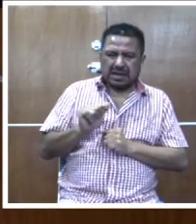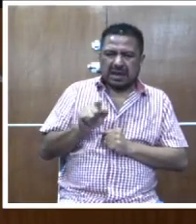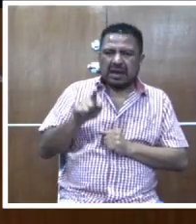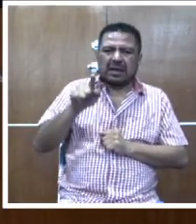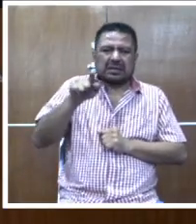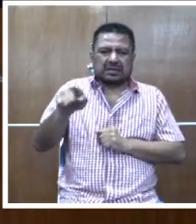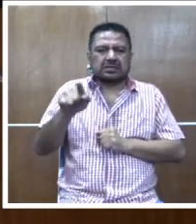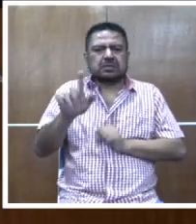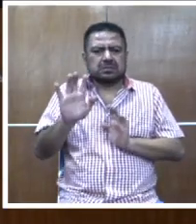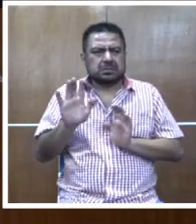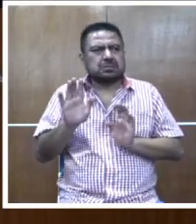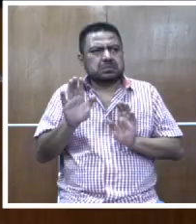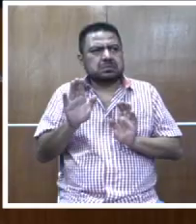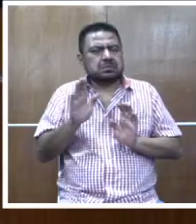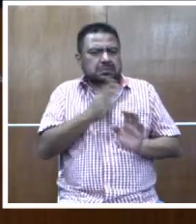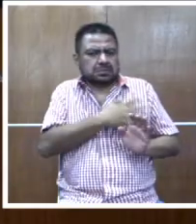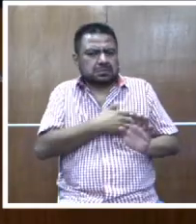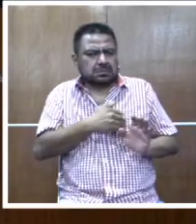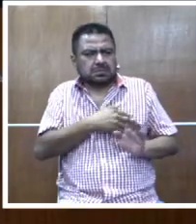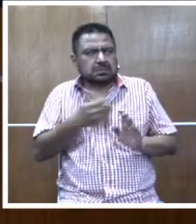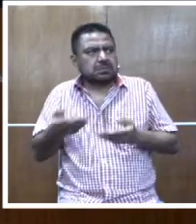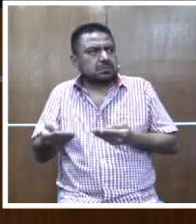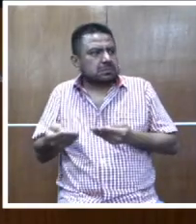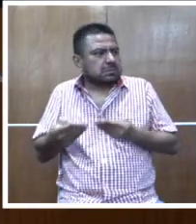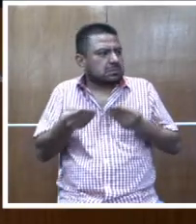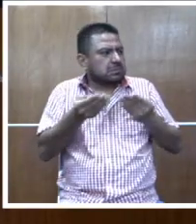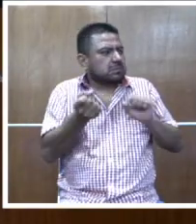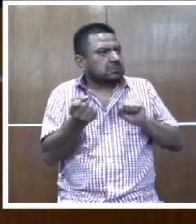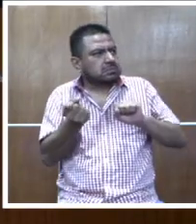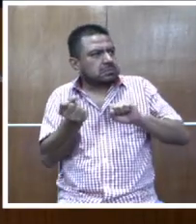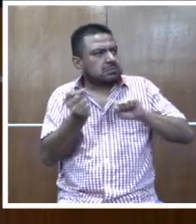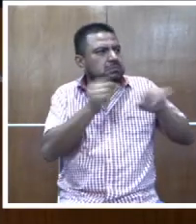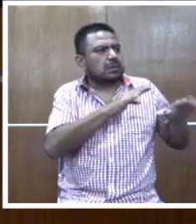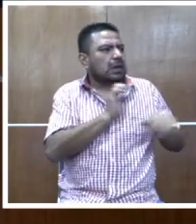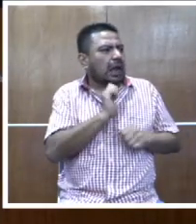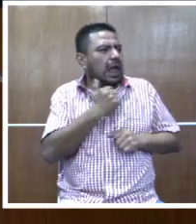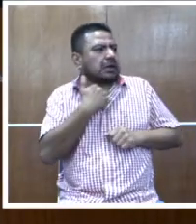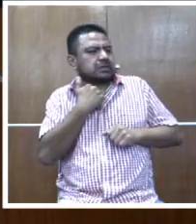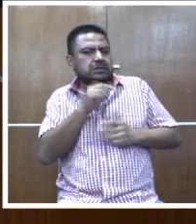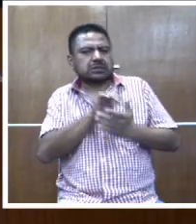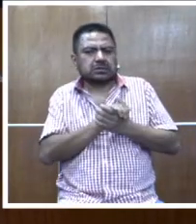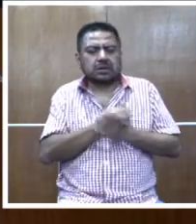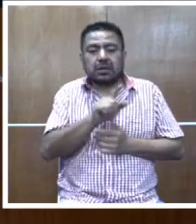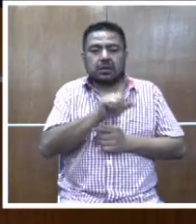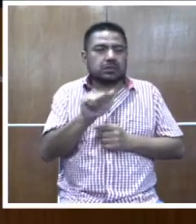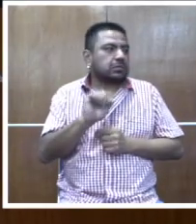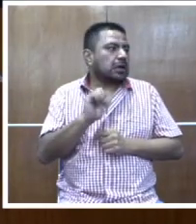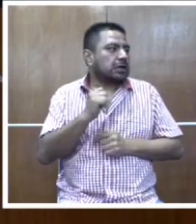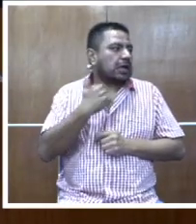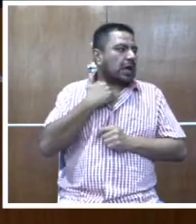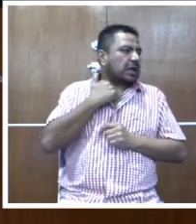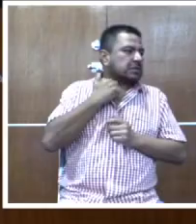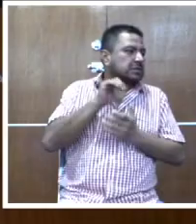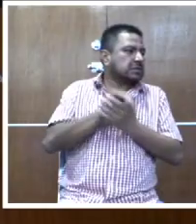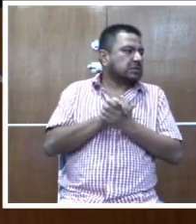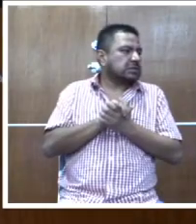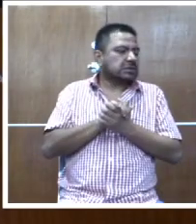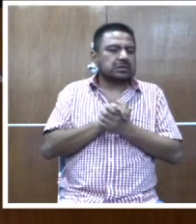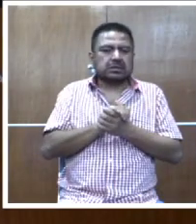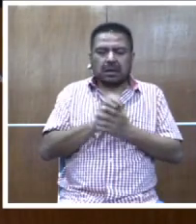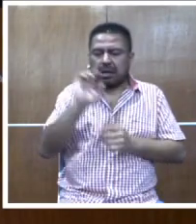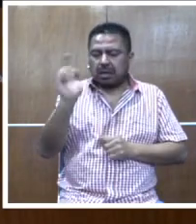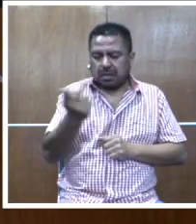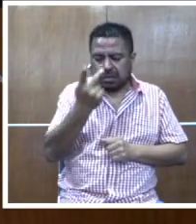a entregar a sus pequeños hijos con su expareja se encontraba